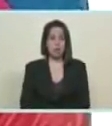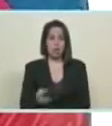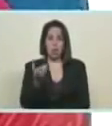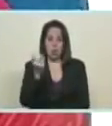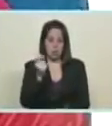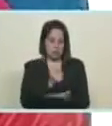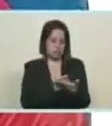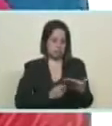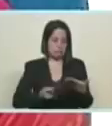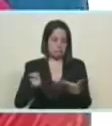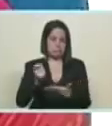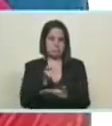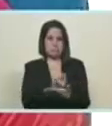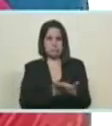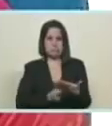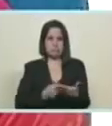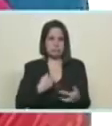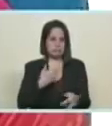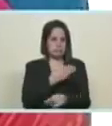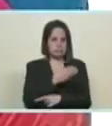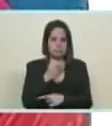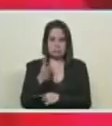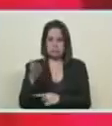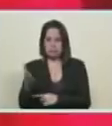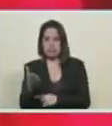mapa, recorriendo la faja.